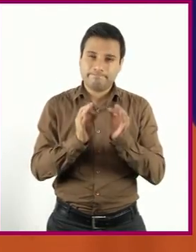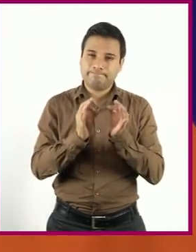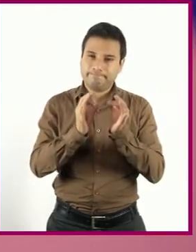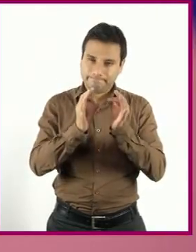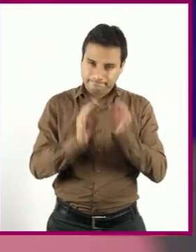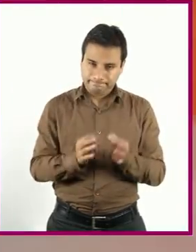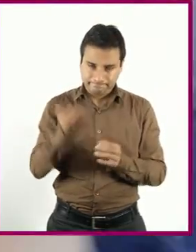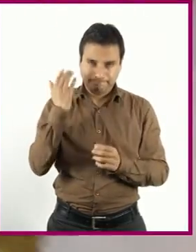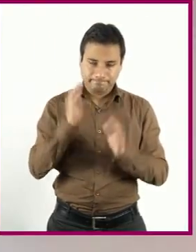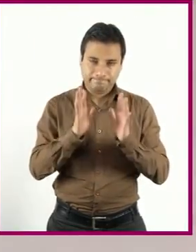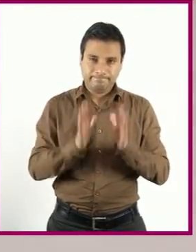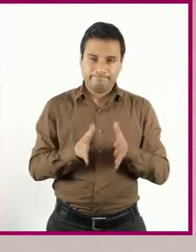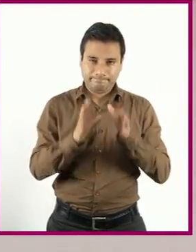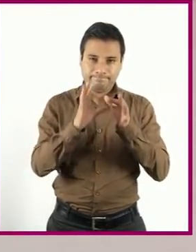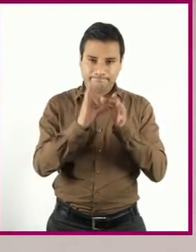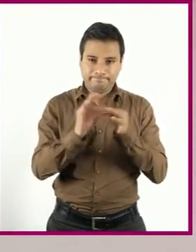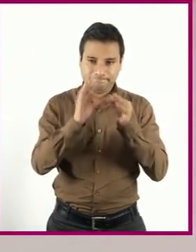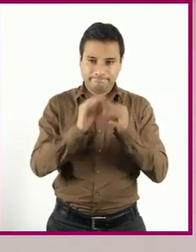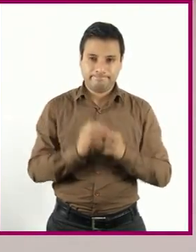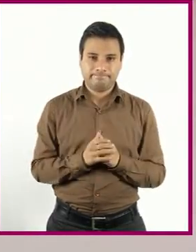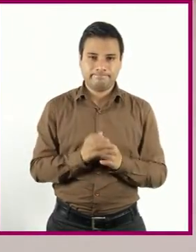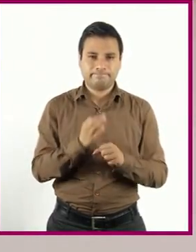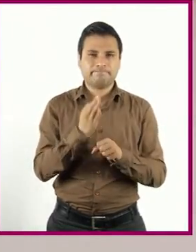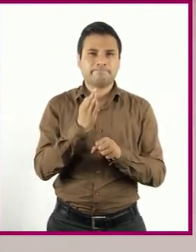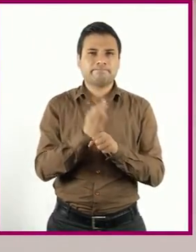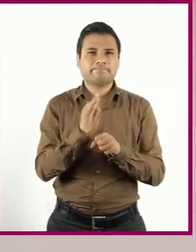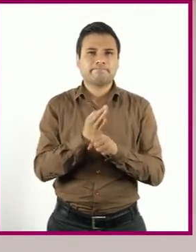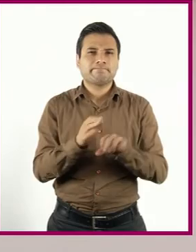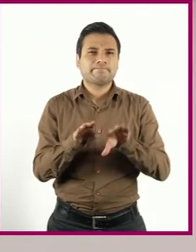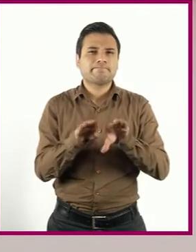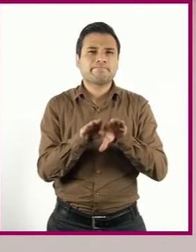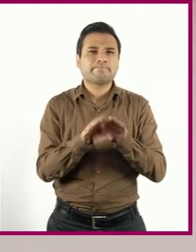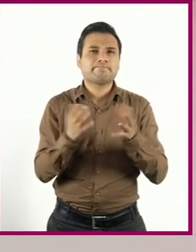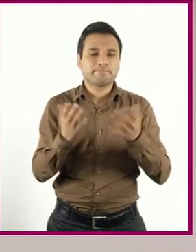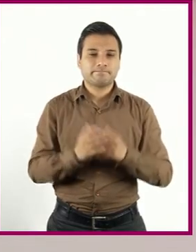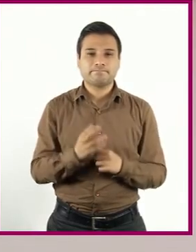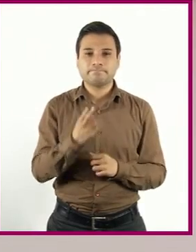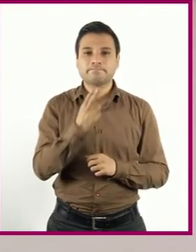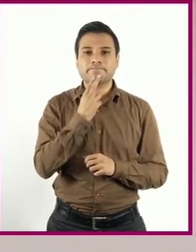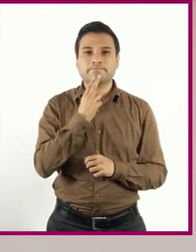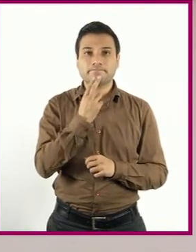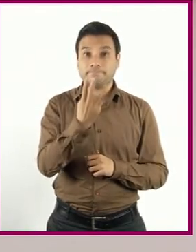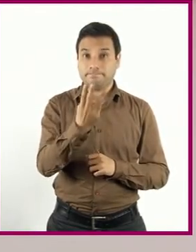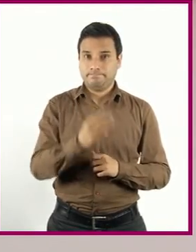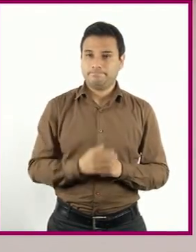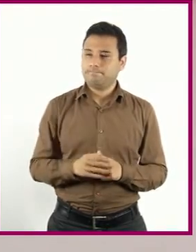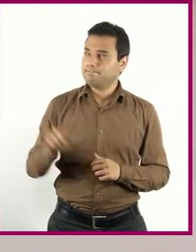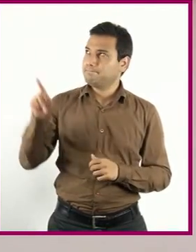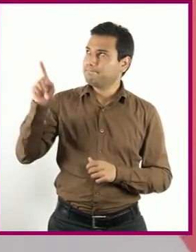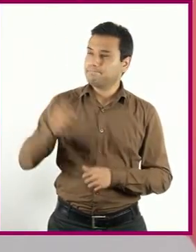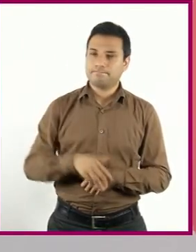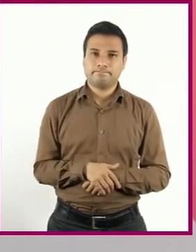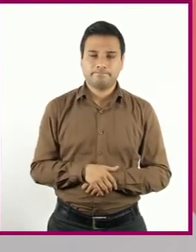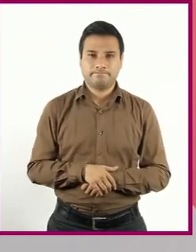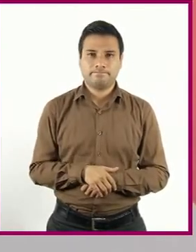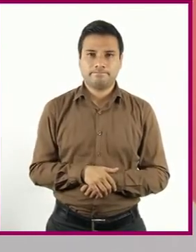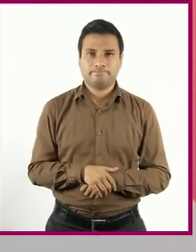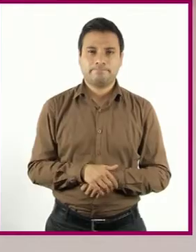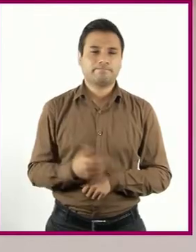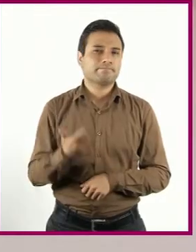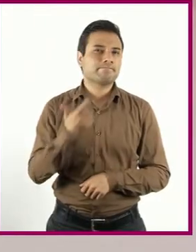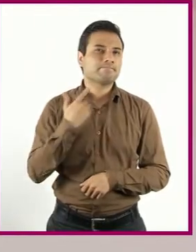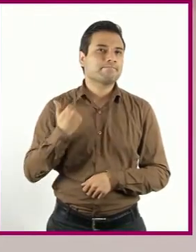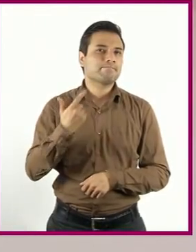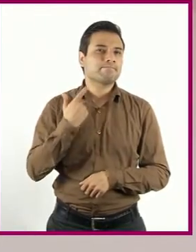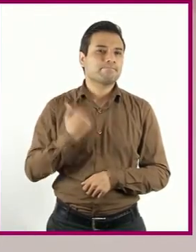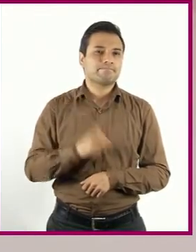revisado. Para esta variante usaremos 2 trapos húmedos de distintos colores. El